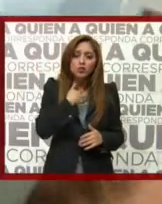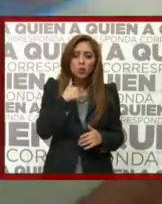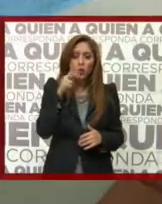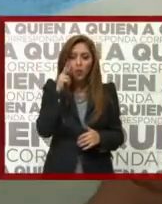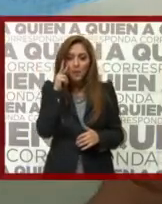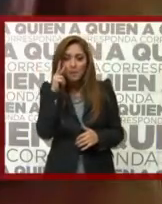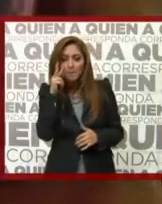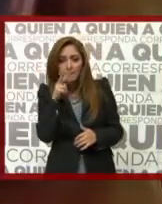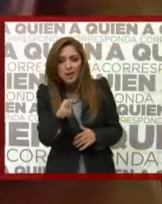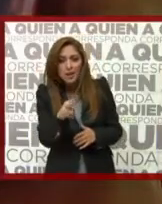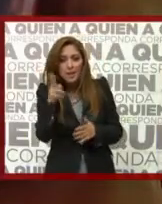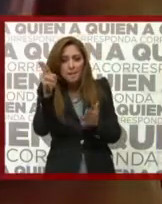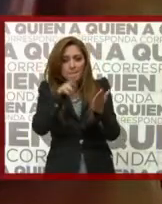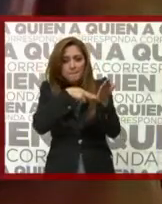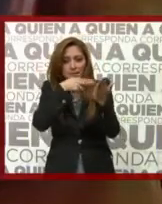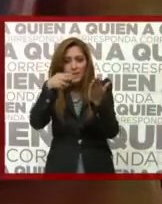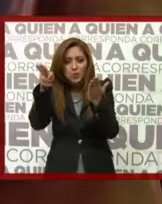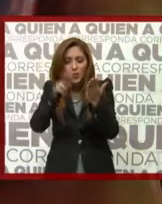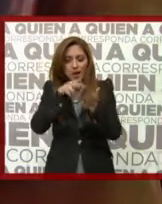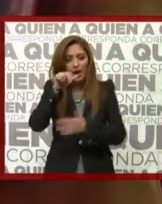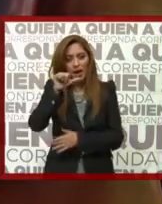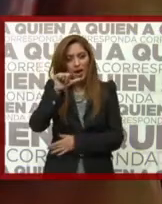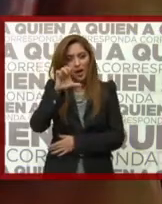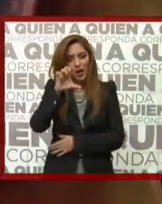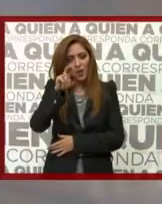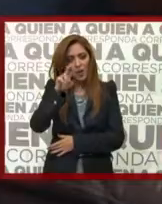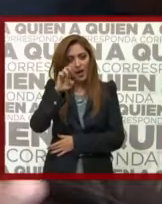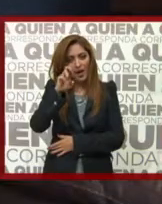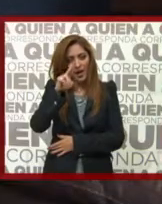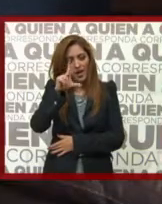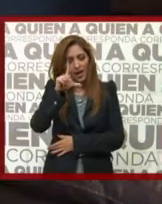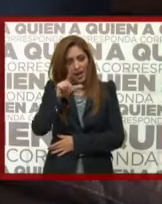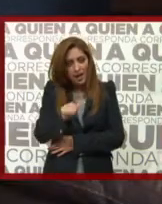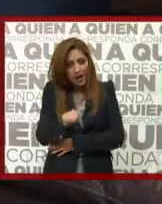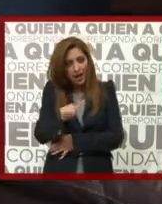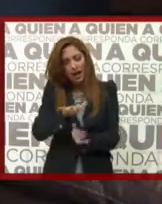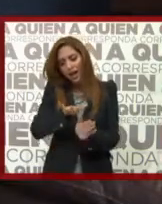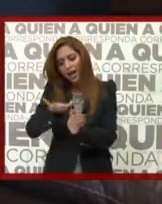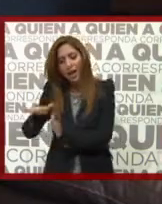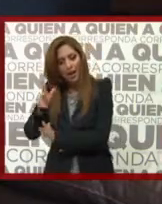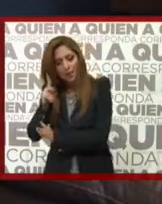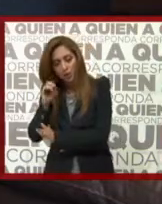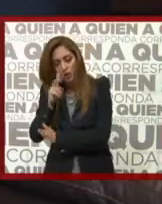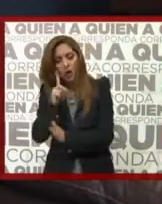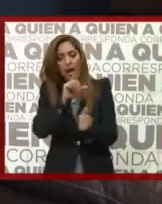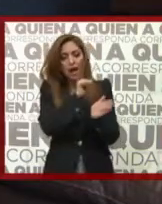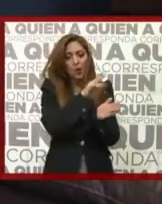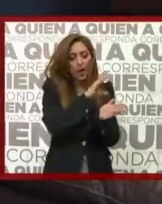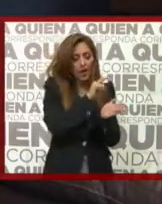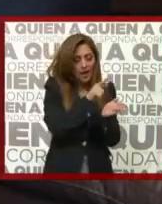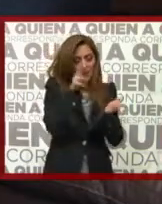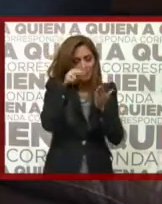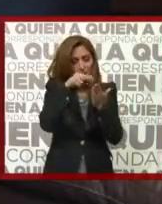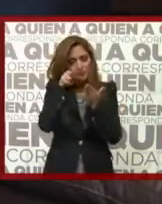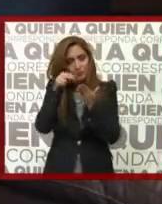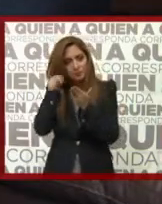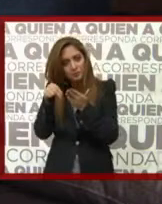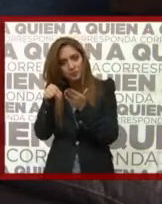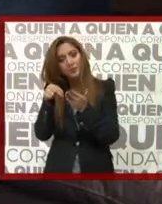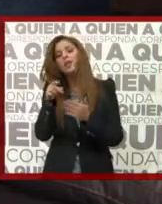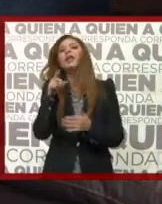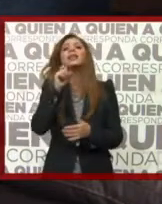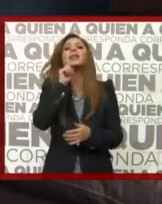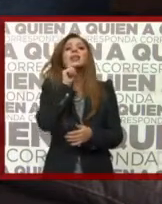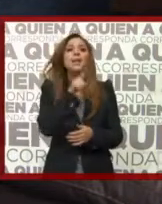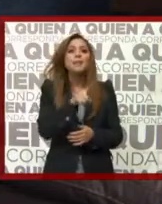observar las pinturas a la acuarela, fuera todo lo de porcelana. Entonces también me